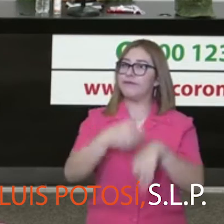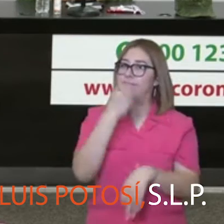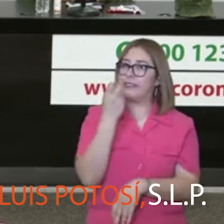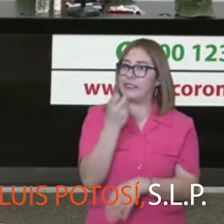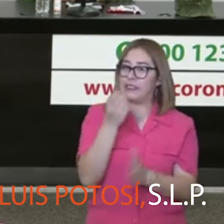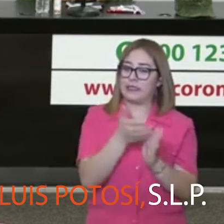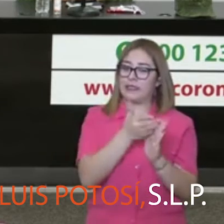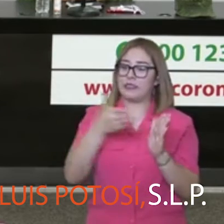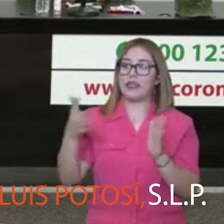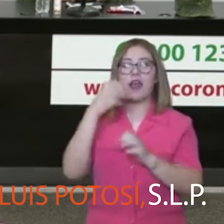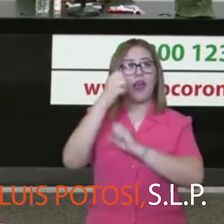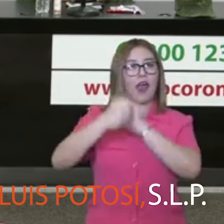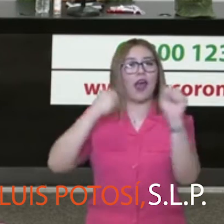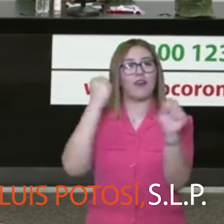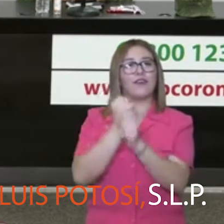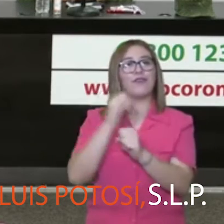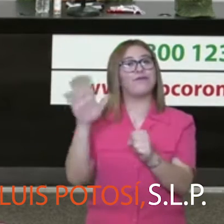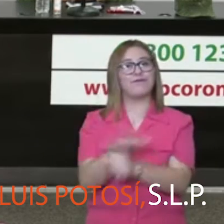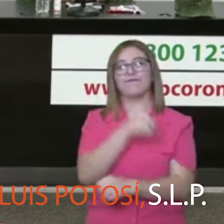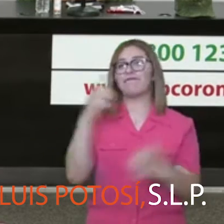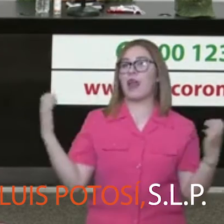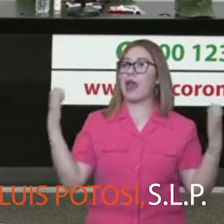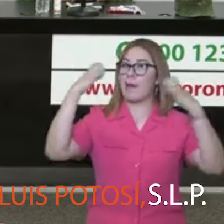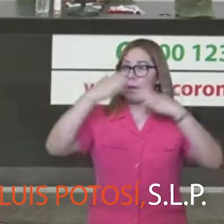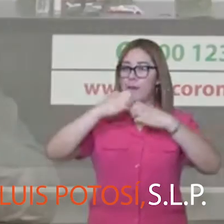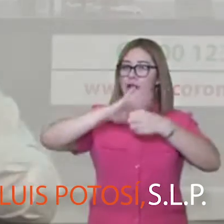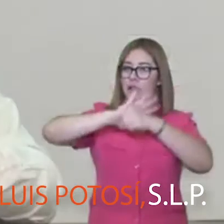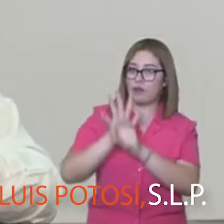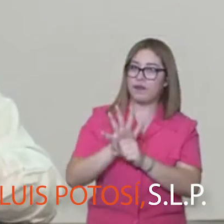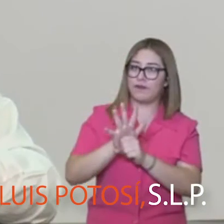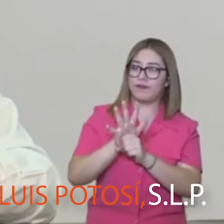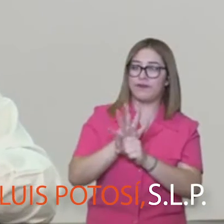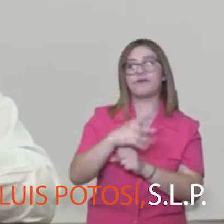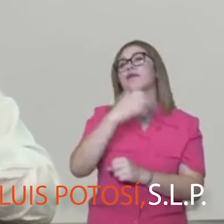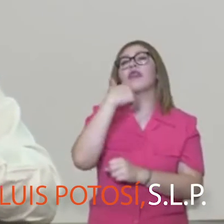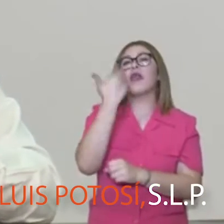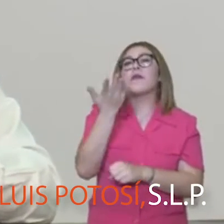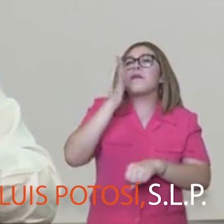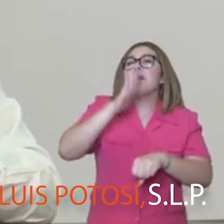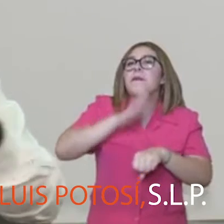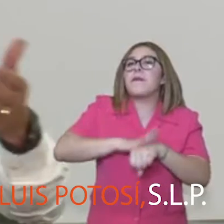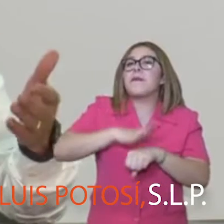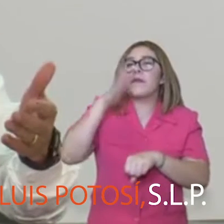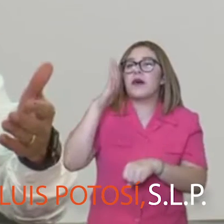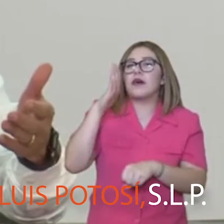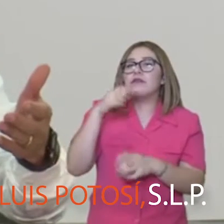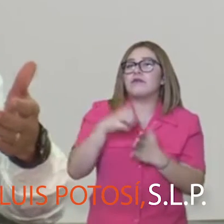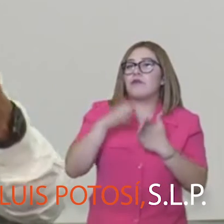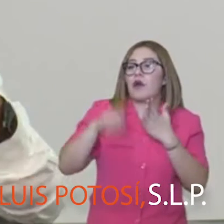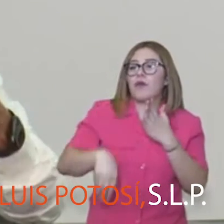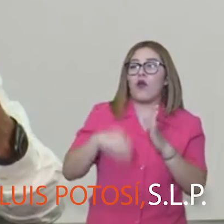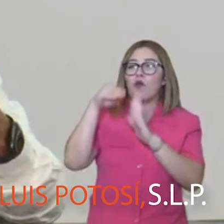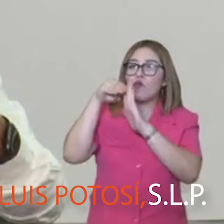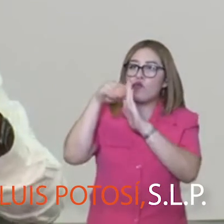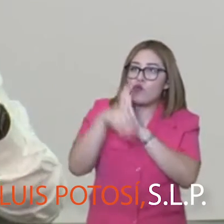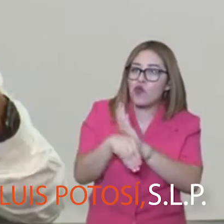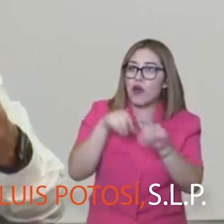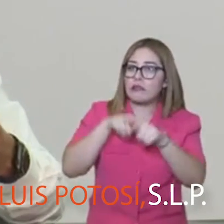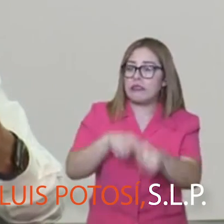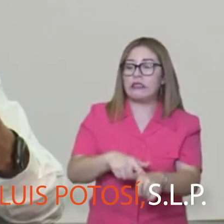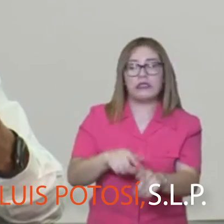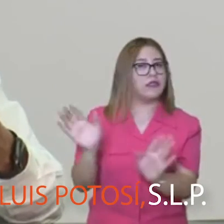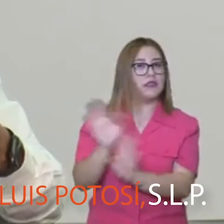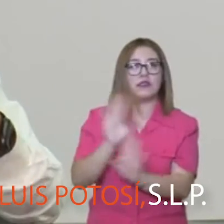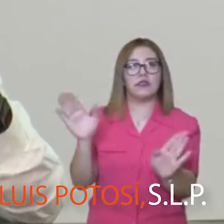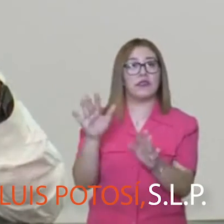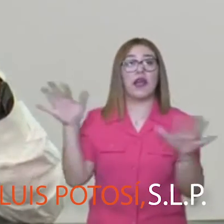las actividades en los llamados municipios de La Esperanza, Carrera señaló que esperan la notificación oficial de los municipios que regresan